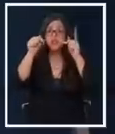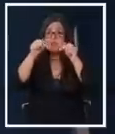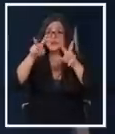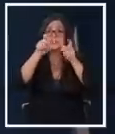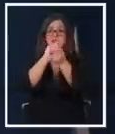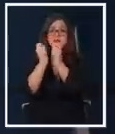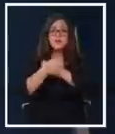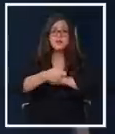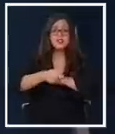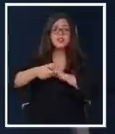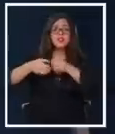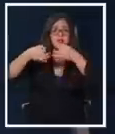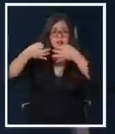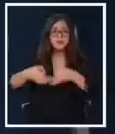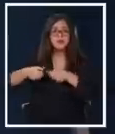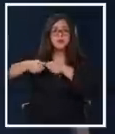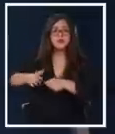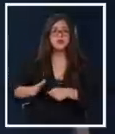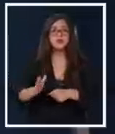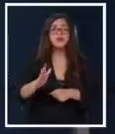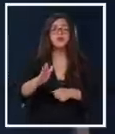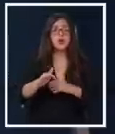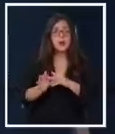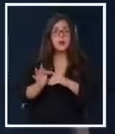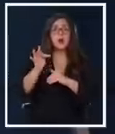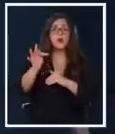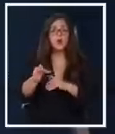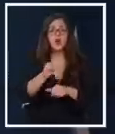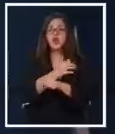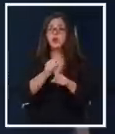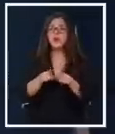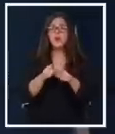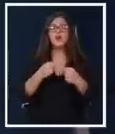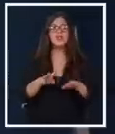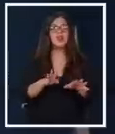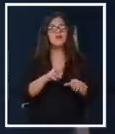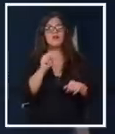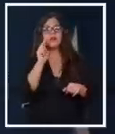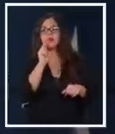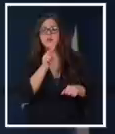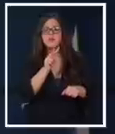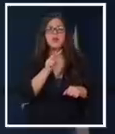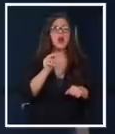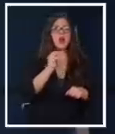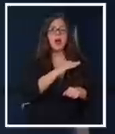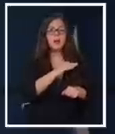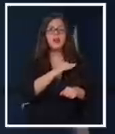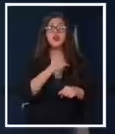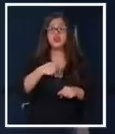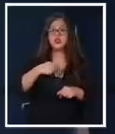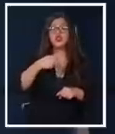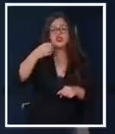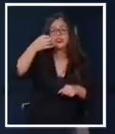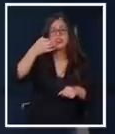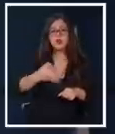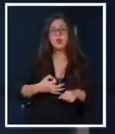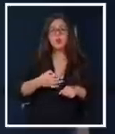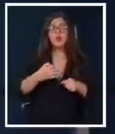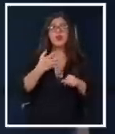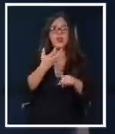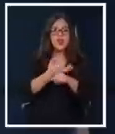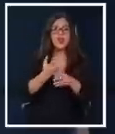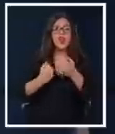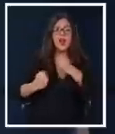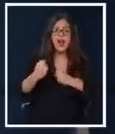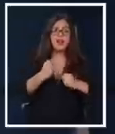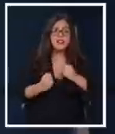cambios sean sustentables y sostenibles en el tiempo no podemos tomar atajos y yo sé de que hay una ansiedad y un deseo de